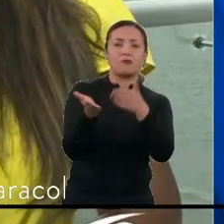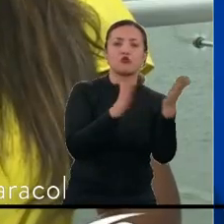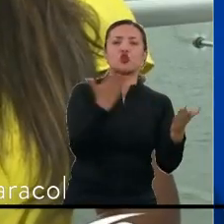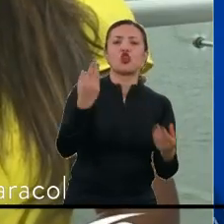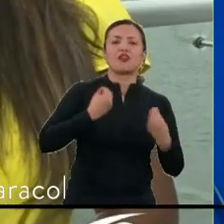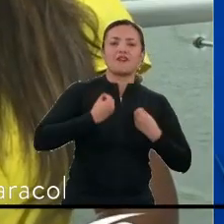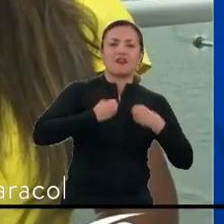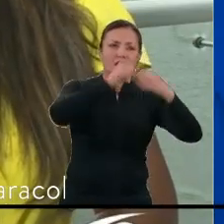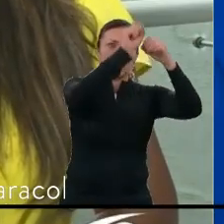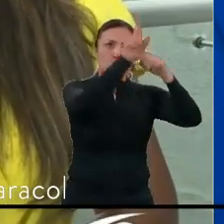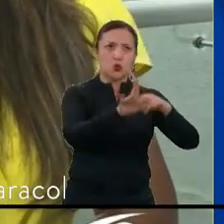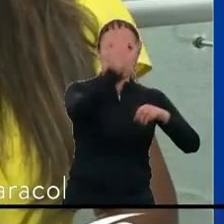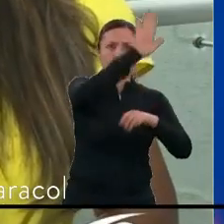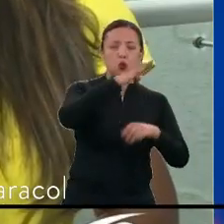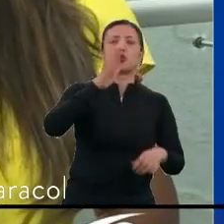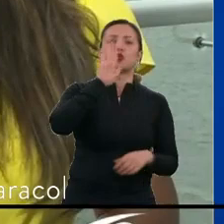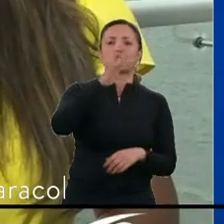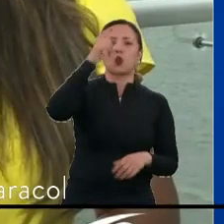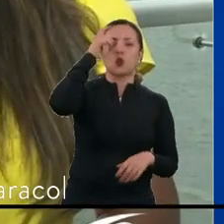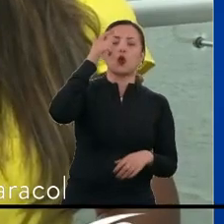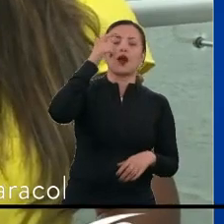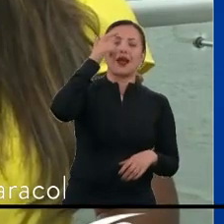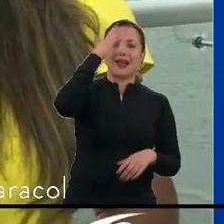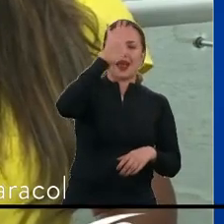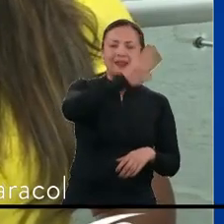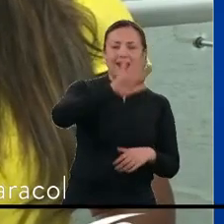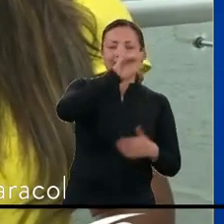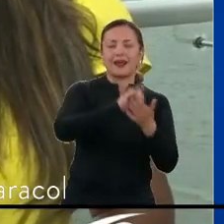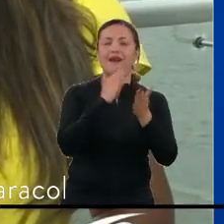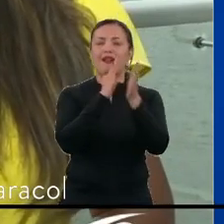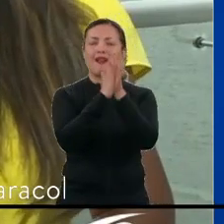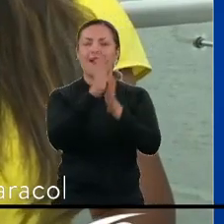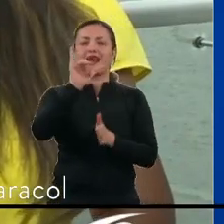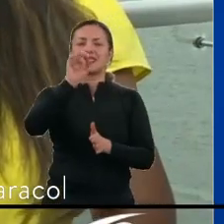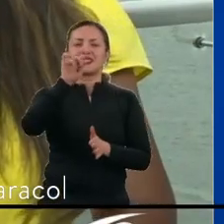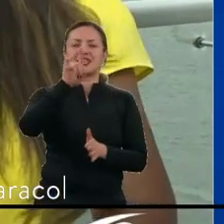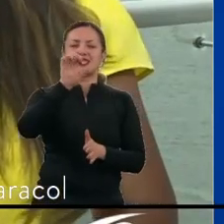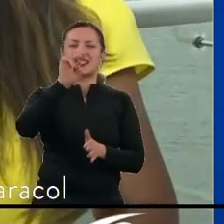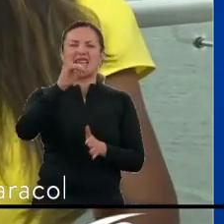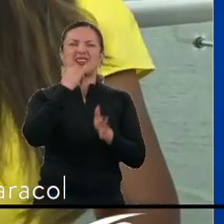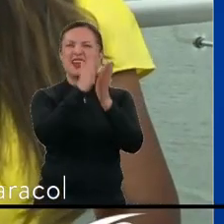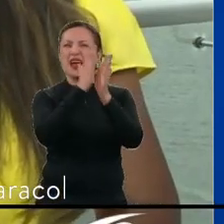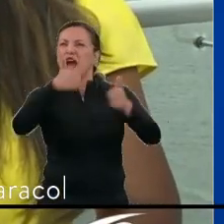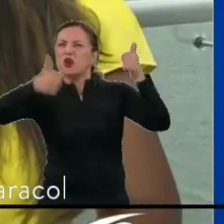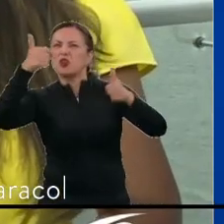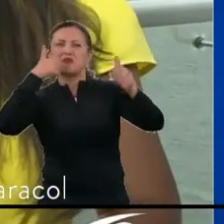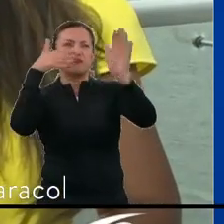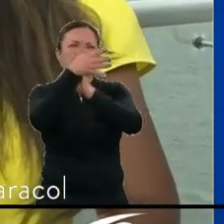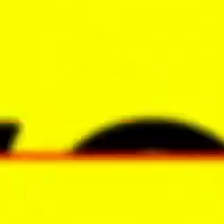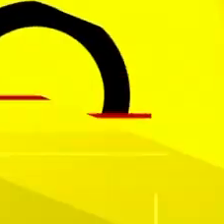de la ciudad. Vamos ahí con Yesenia Carrillo. ¿Qué dicen las autoridades, Yesenia, y qué están haciendo para evitar estos casos?